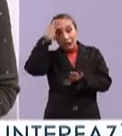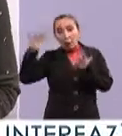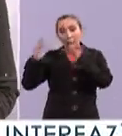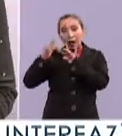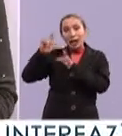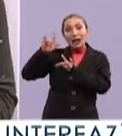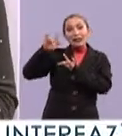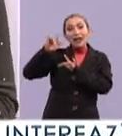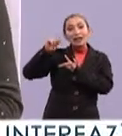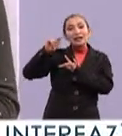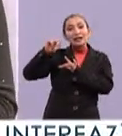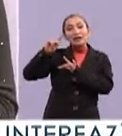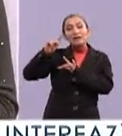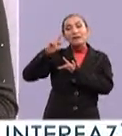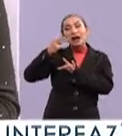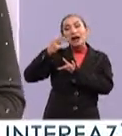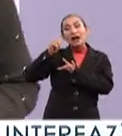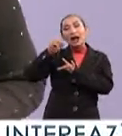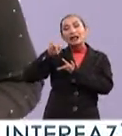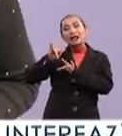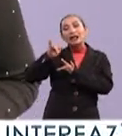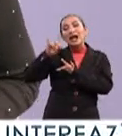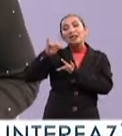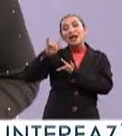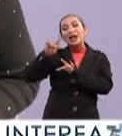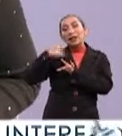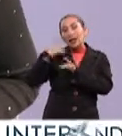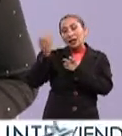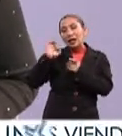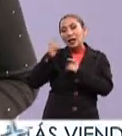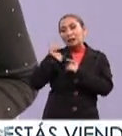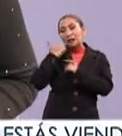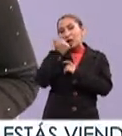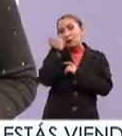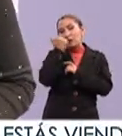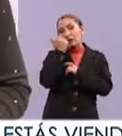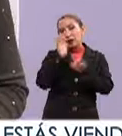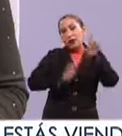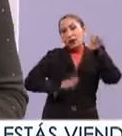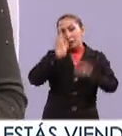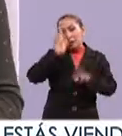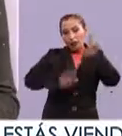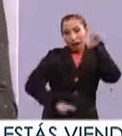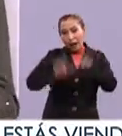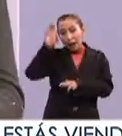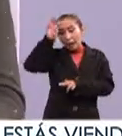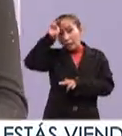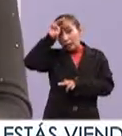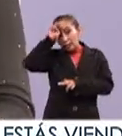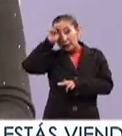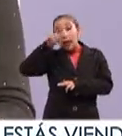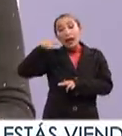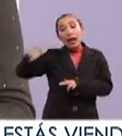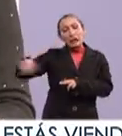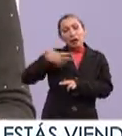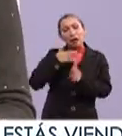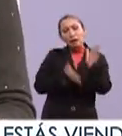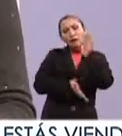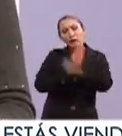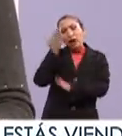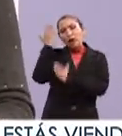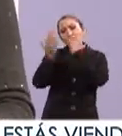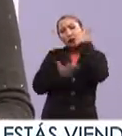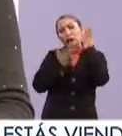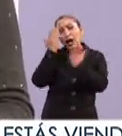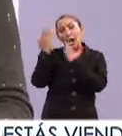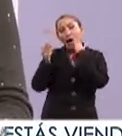enlazar con Linda Stephanie Andrade Díaz, egresada de la Normal Miguel Martínez en Monterrey, quien tuvo la oportunidad de realizar también parte